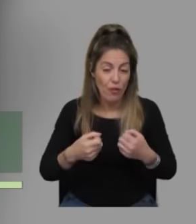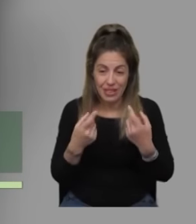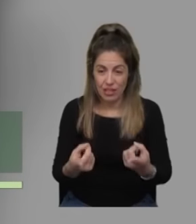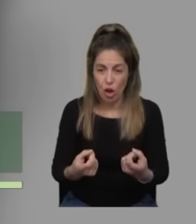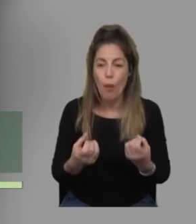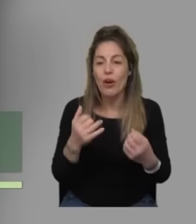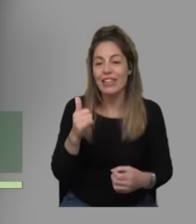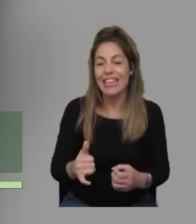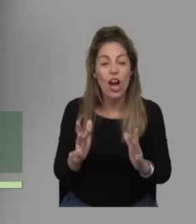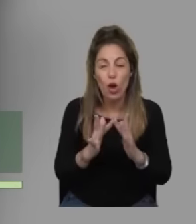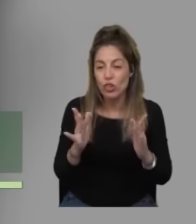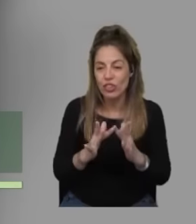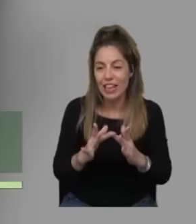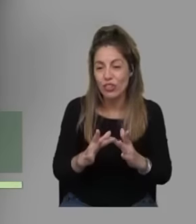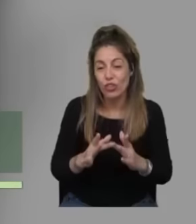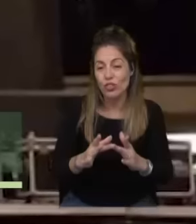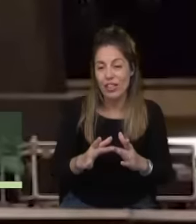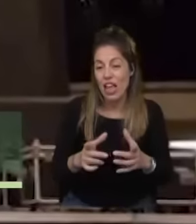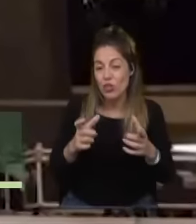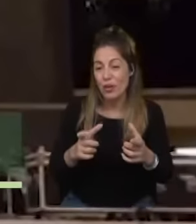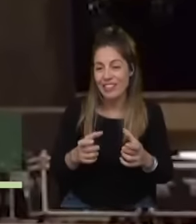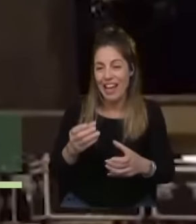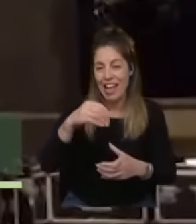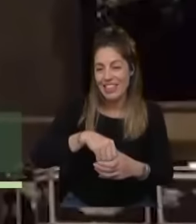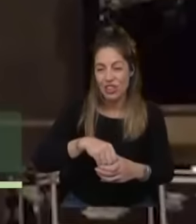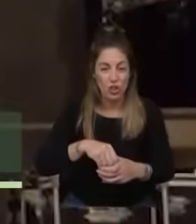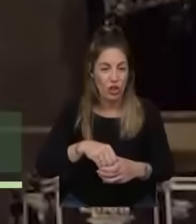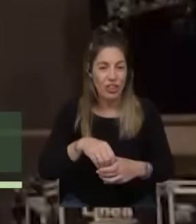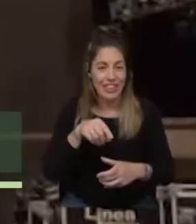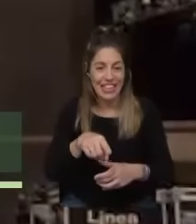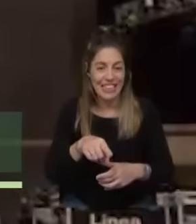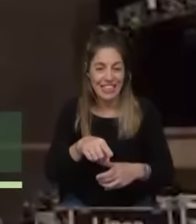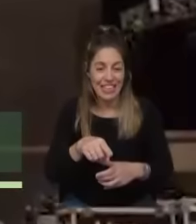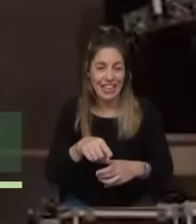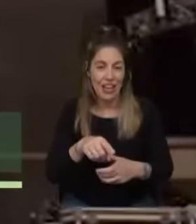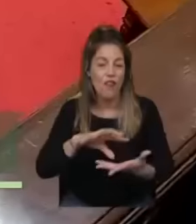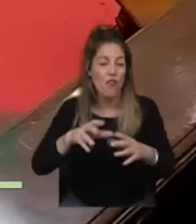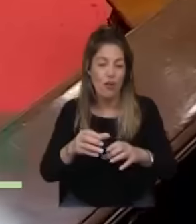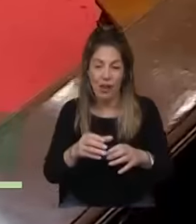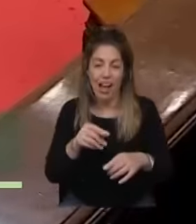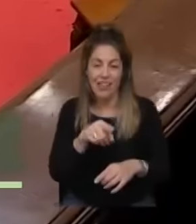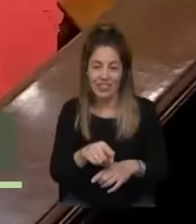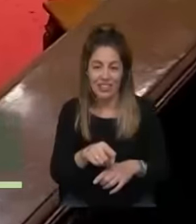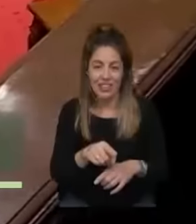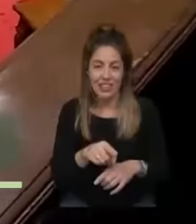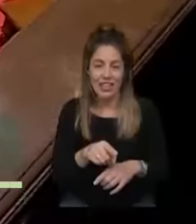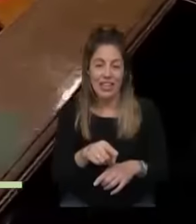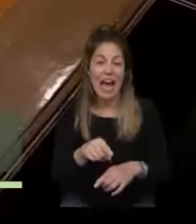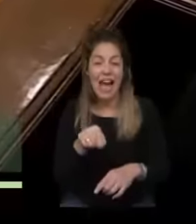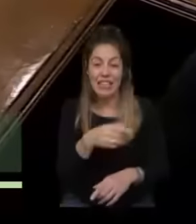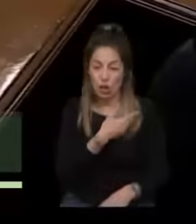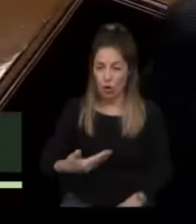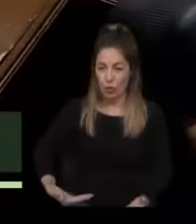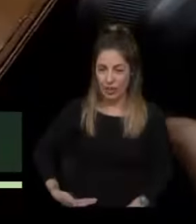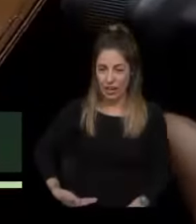porque tenía contactos privilegiados dentro de ese esquema, ¿no? Y allí es que los